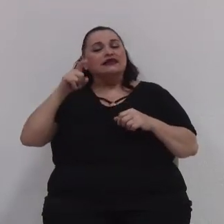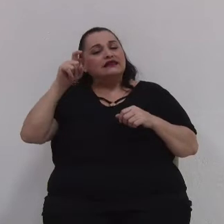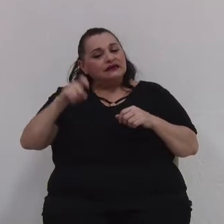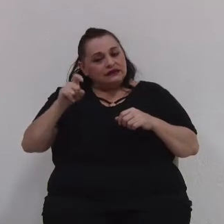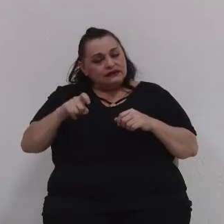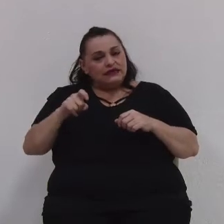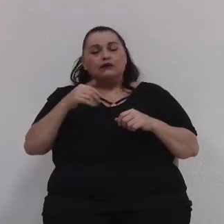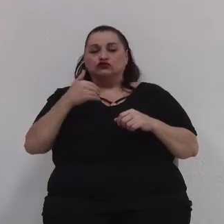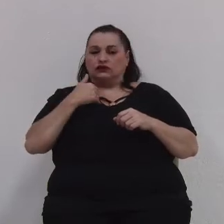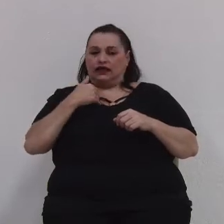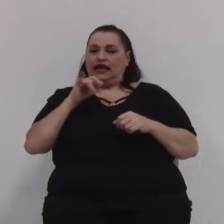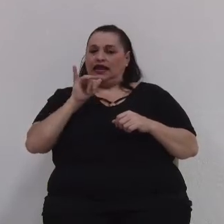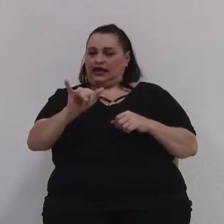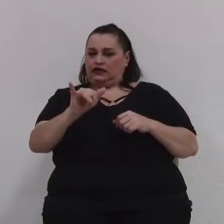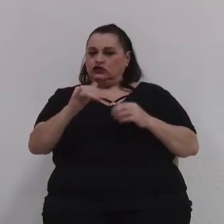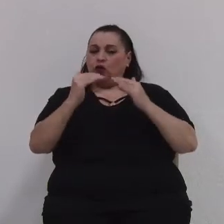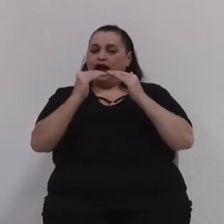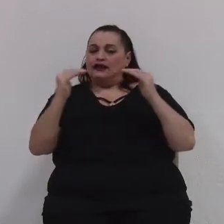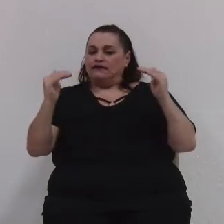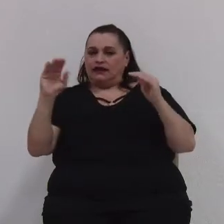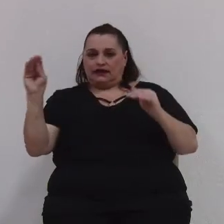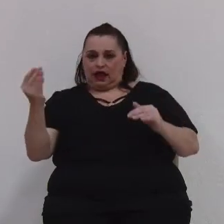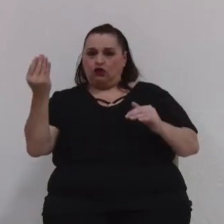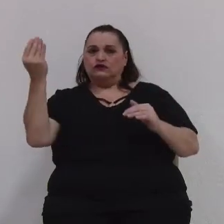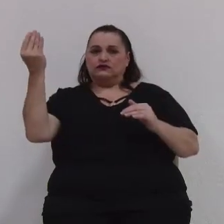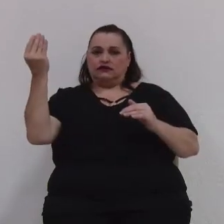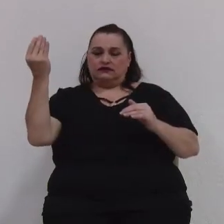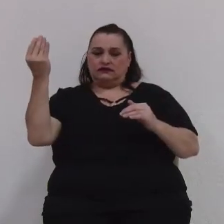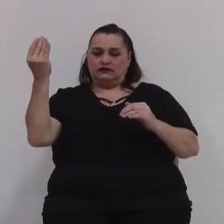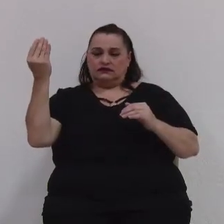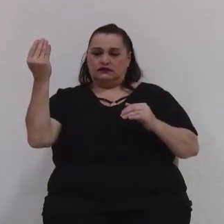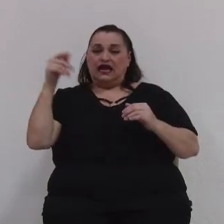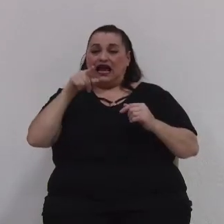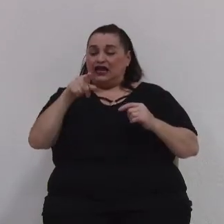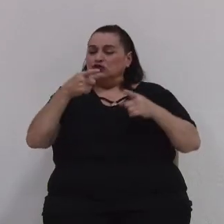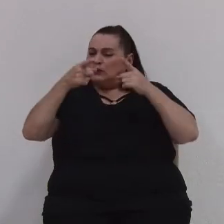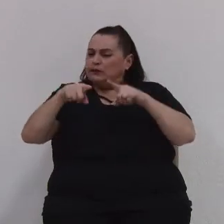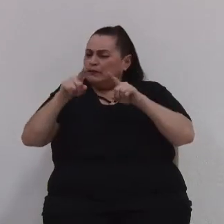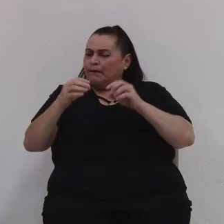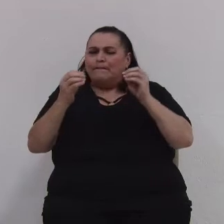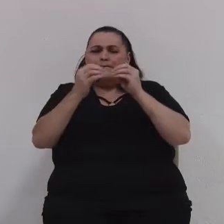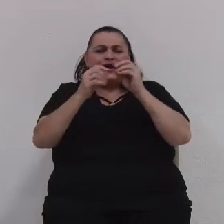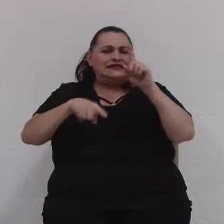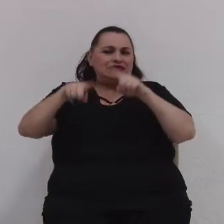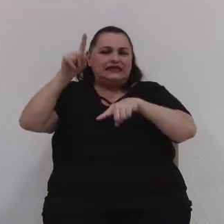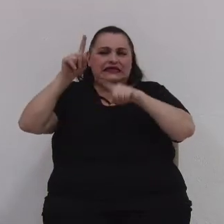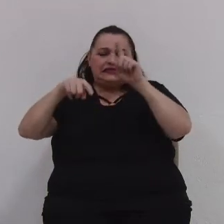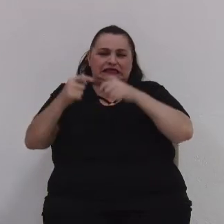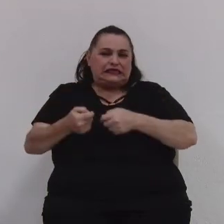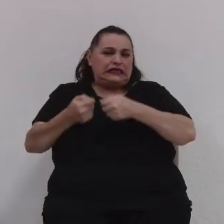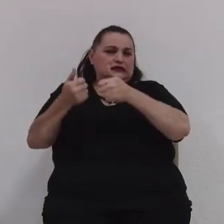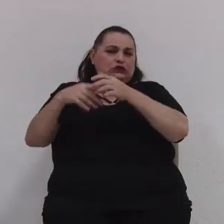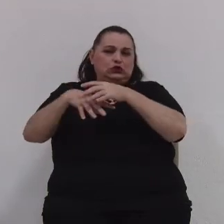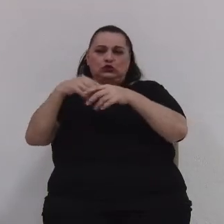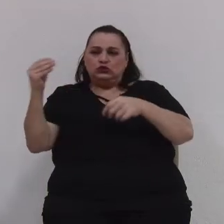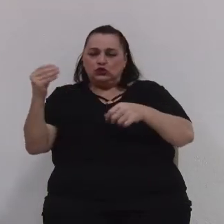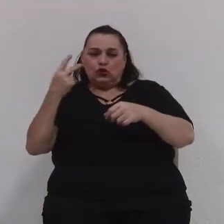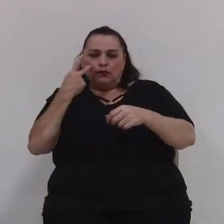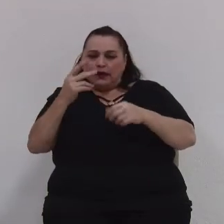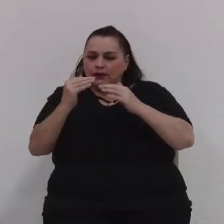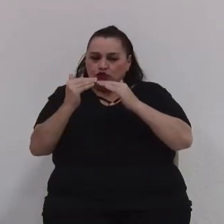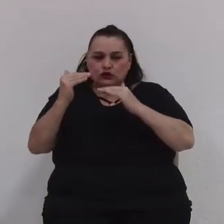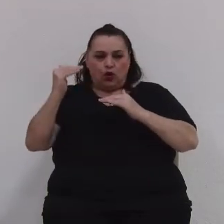Necesitamos tener eso a nivel de adolescentes, que es donde se dan los mayores índices de exclusión, donde estamos viendo un gran